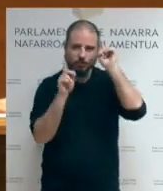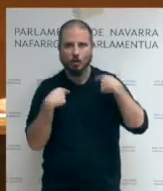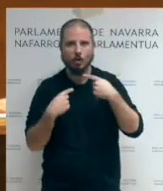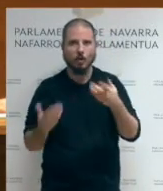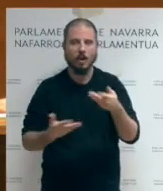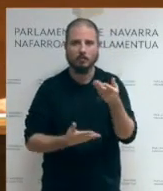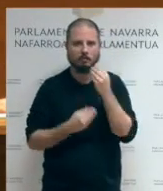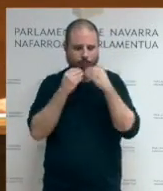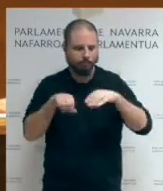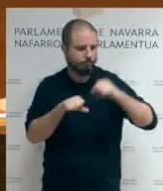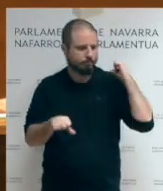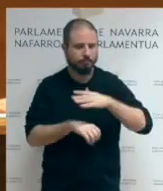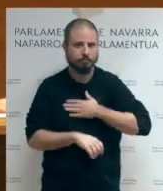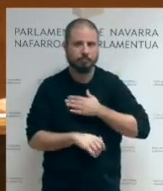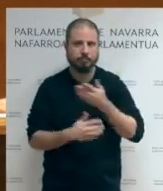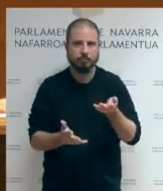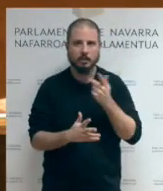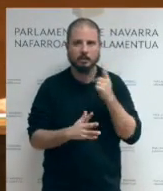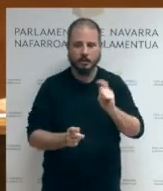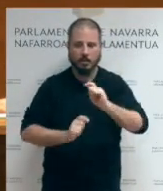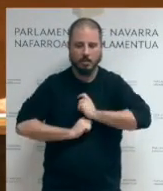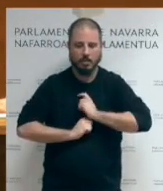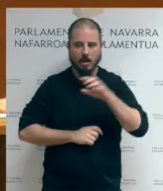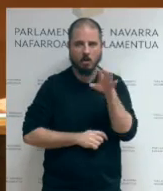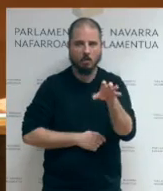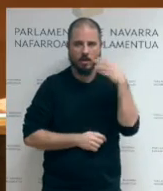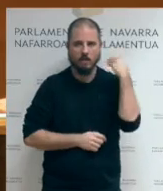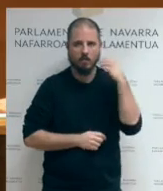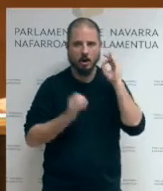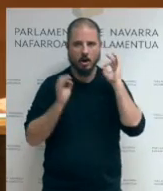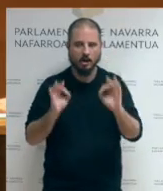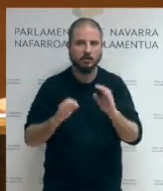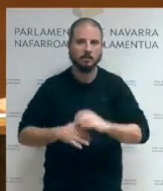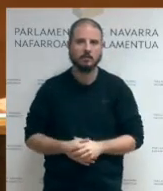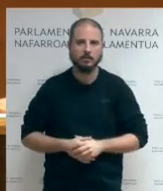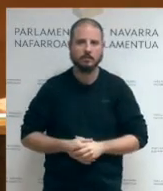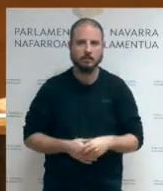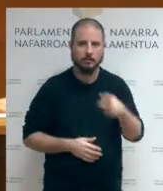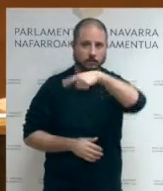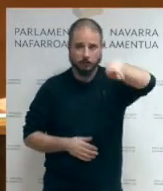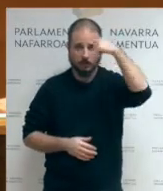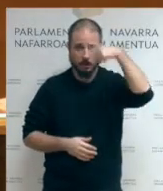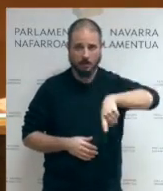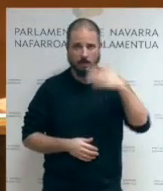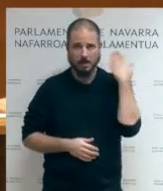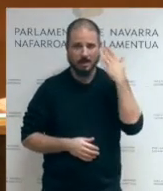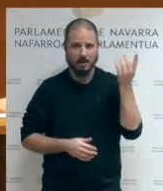con su historia, que es la que le concede su naturaleza de comunidad foral. Lo saben igual que yo que Navarra fue reino